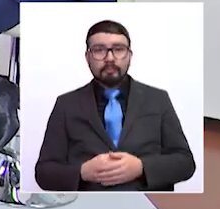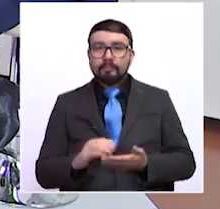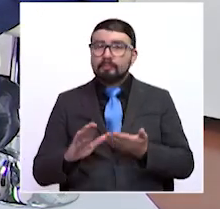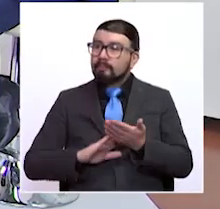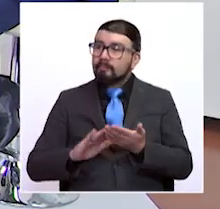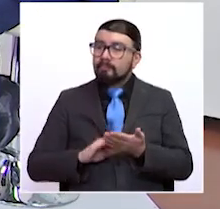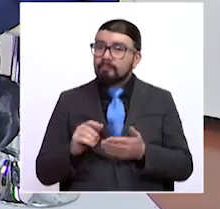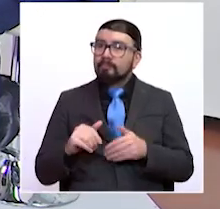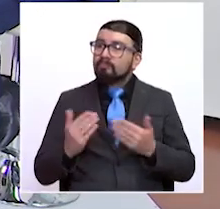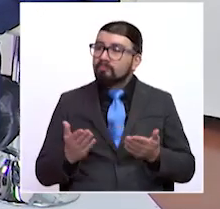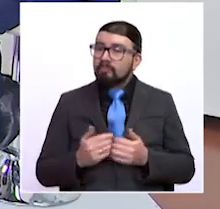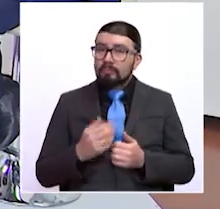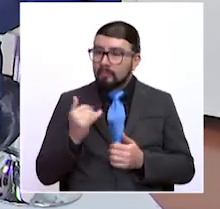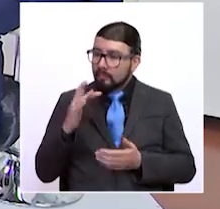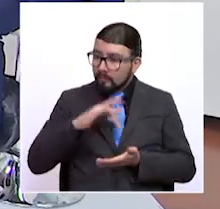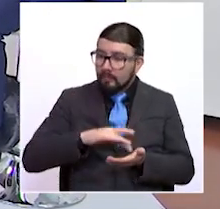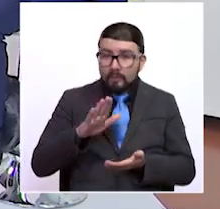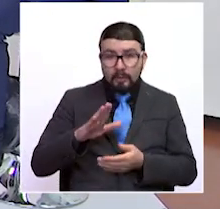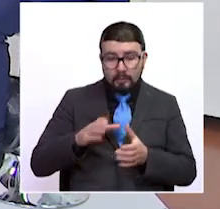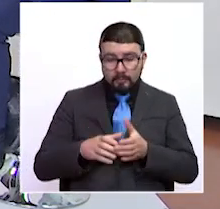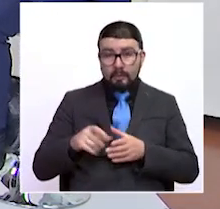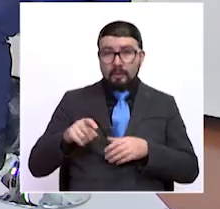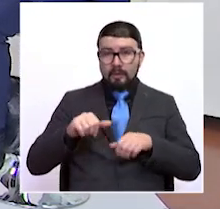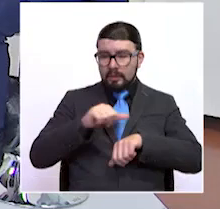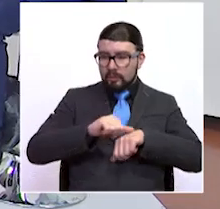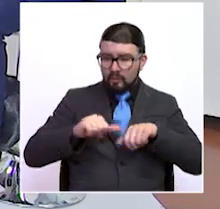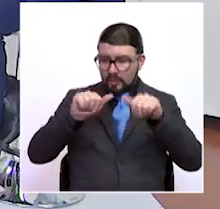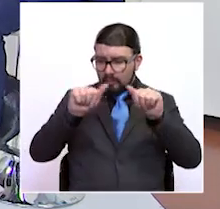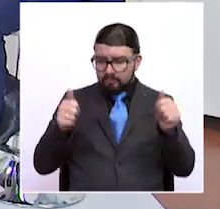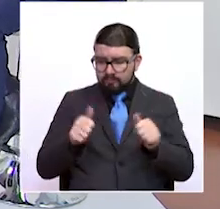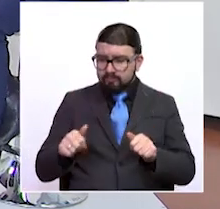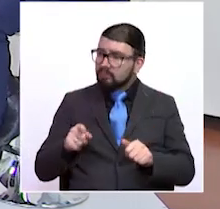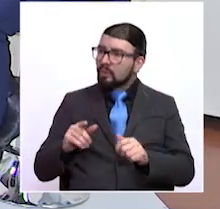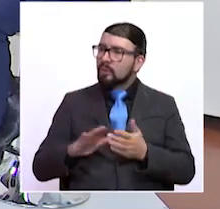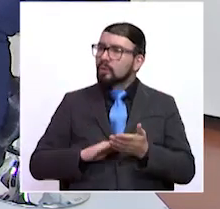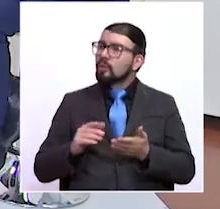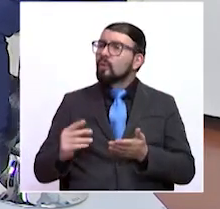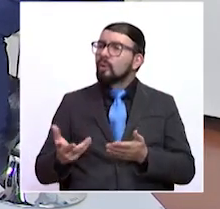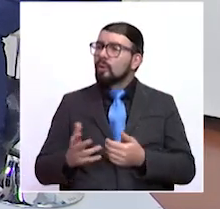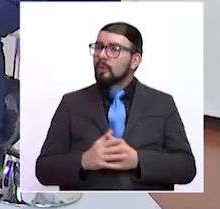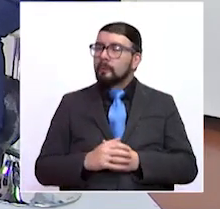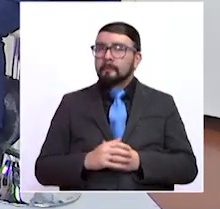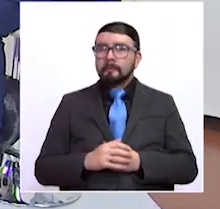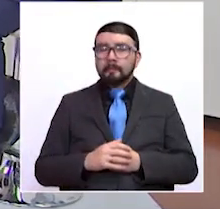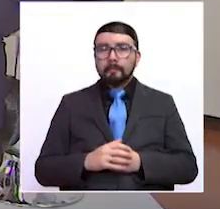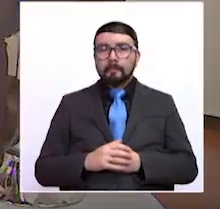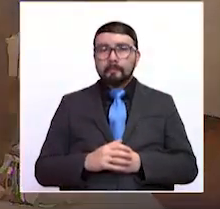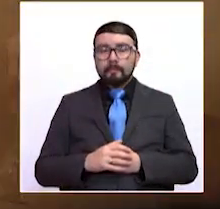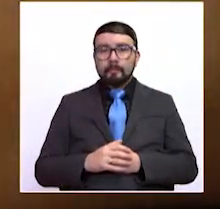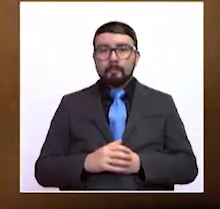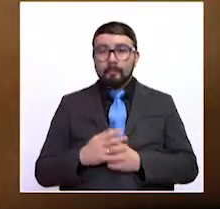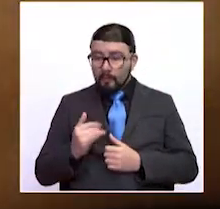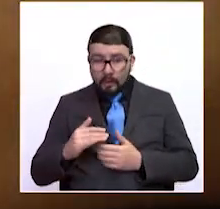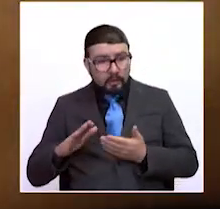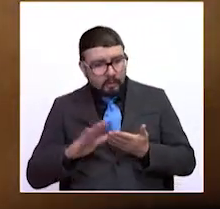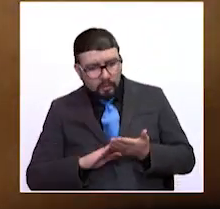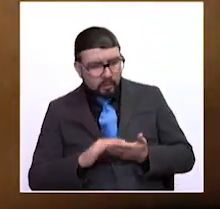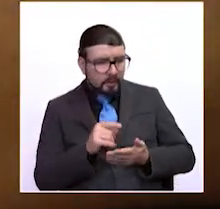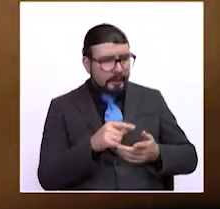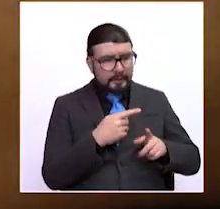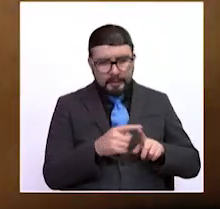se hace ya después del campo de la cirugía plástica con esas secuelas? Bueno, para el tratamiento de las